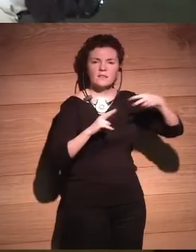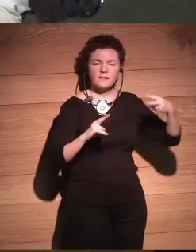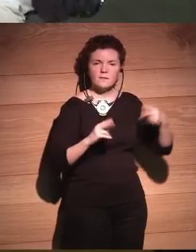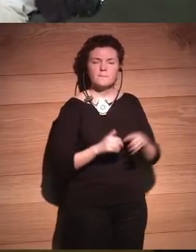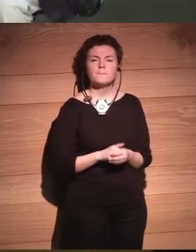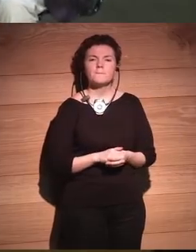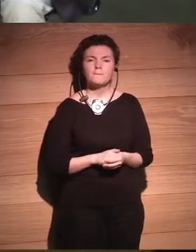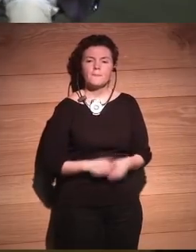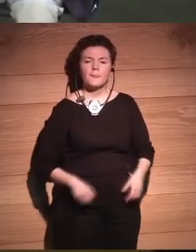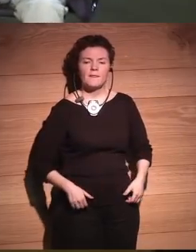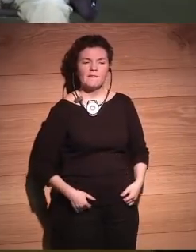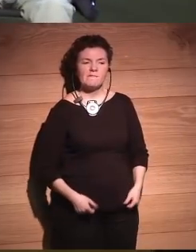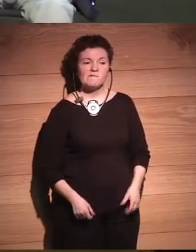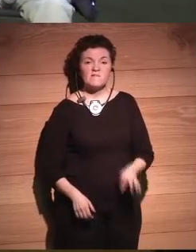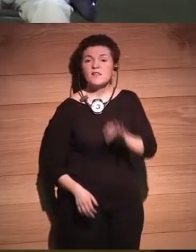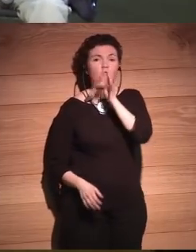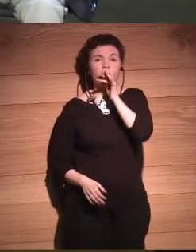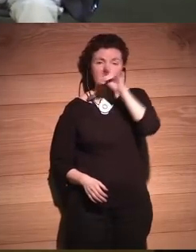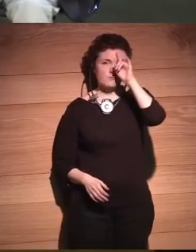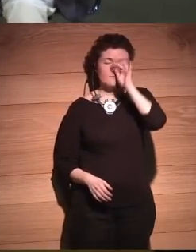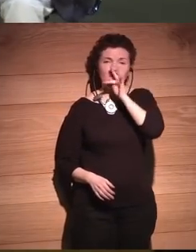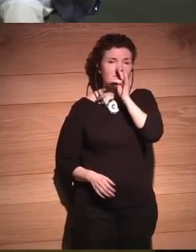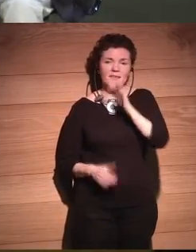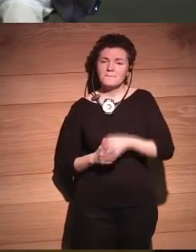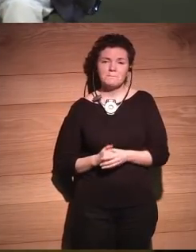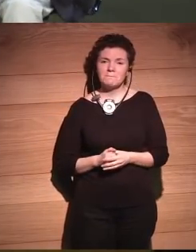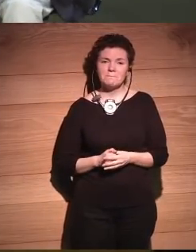génica? Todavía no lo sabemos.